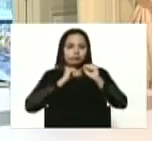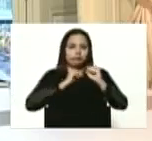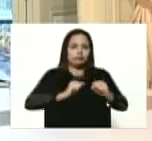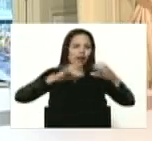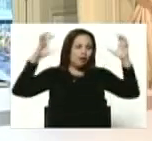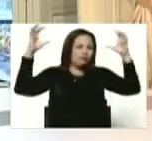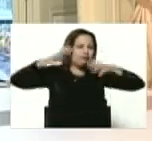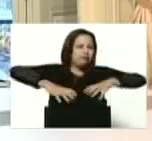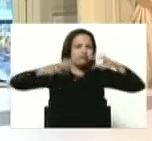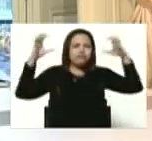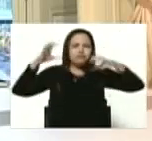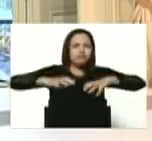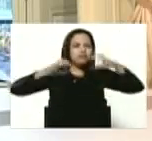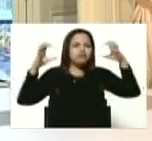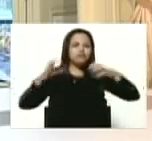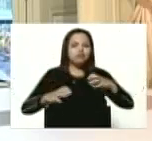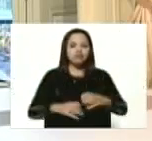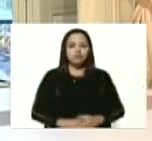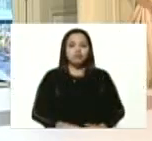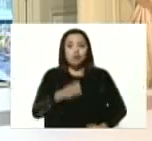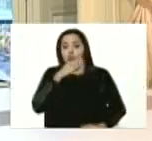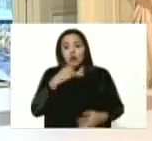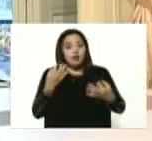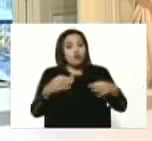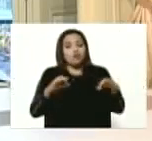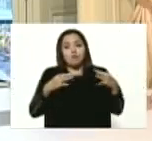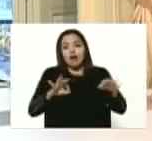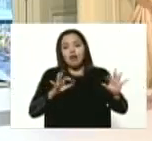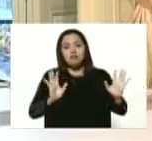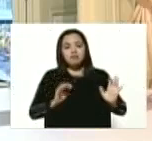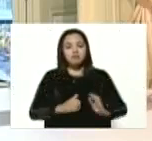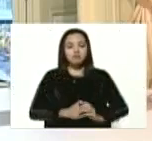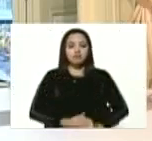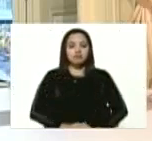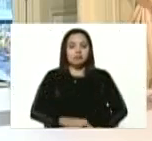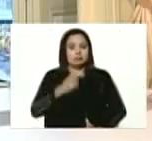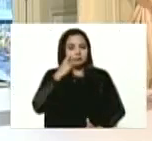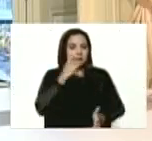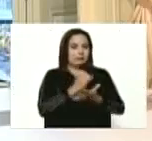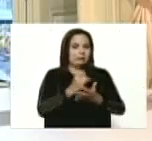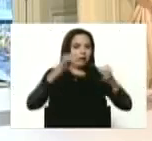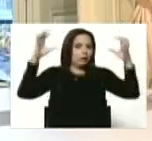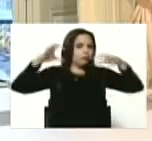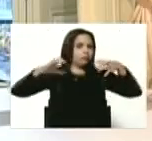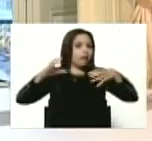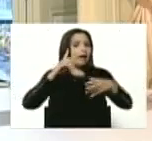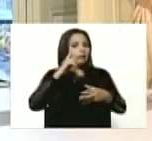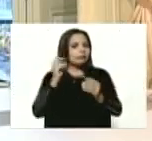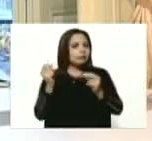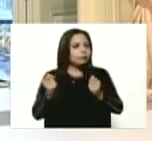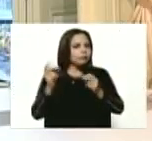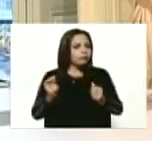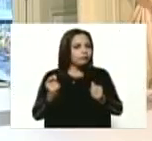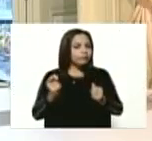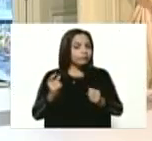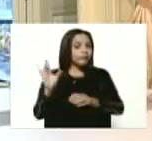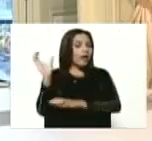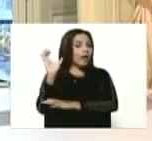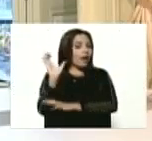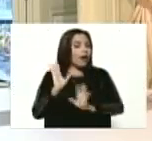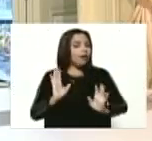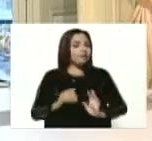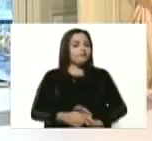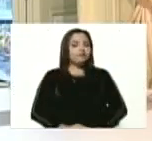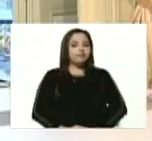lluvia fuera de lo normal. Y yo cuando vi esa lluvia dije, pendientes de Caracas. Estaba